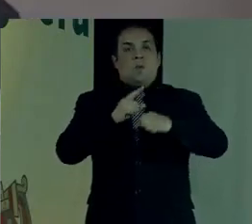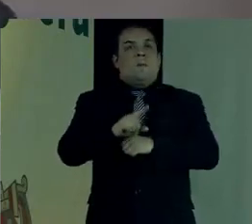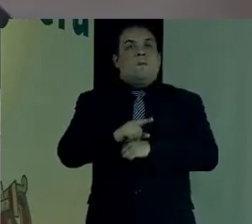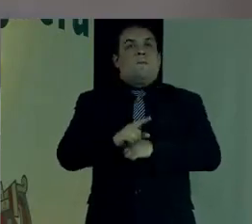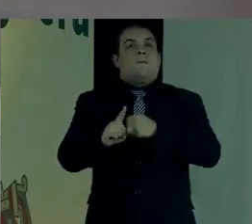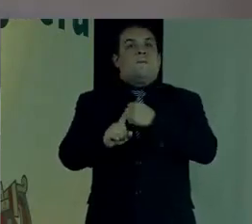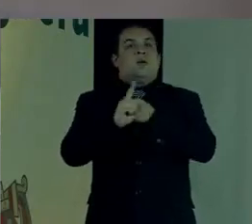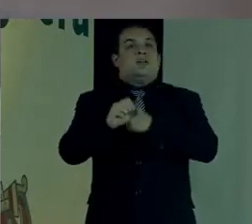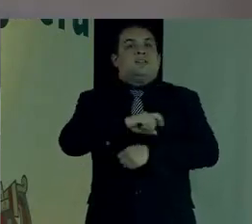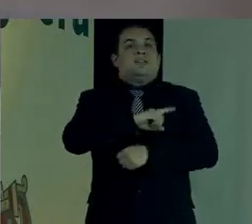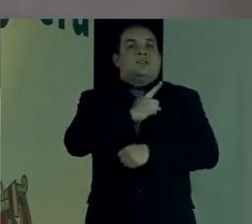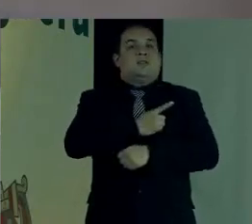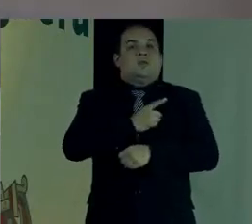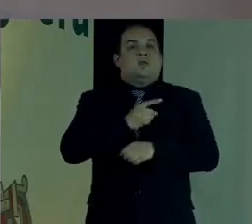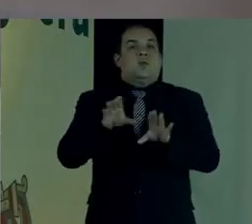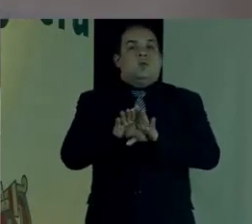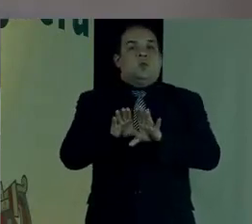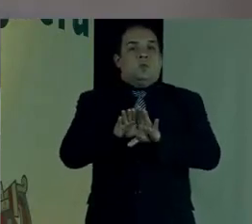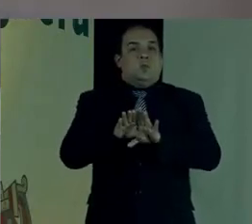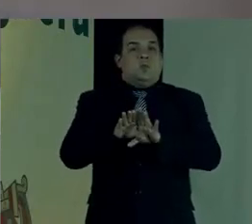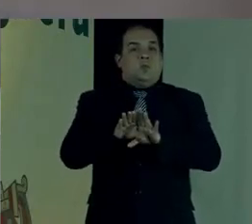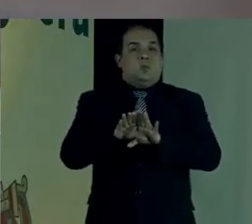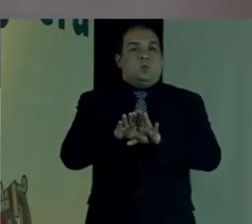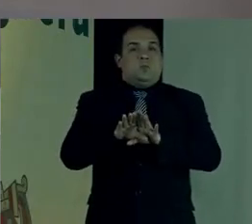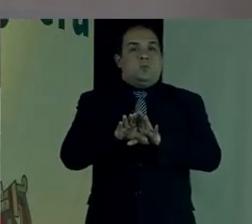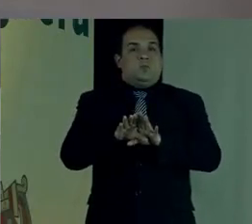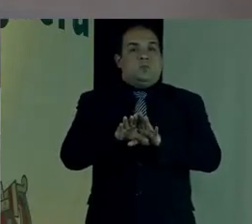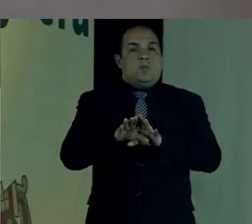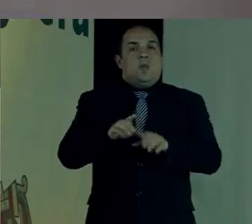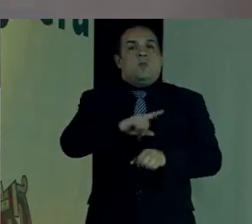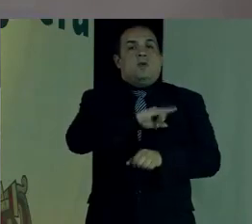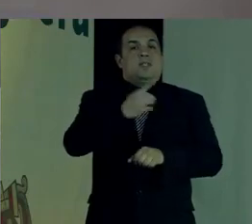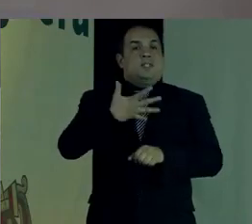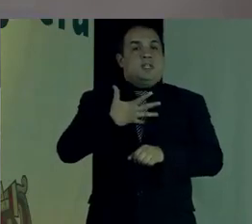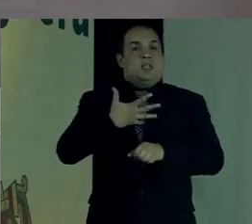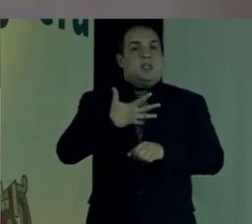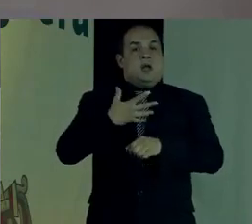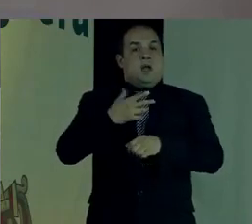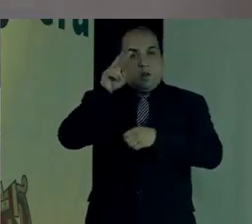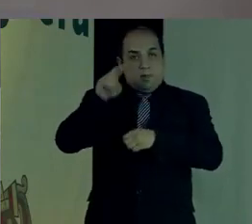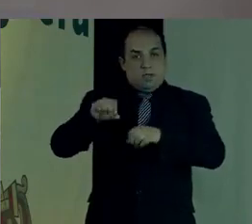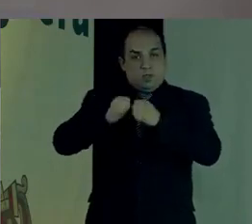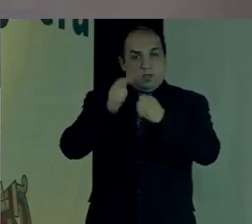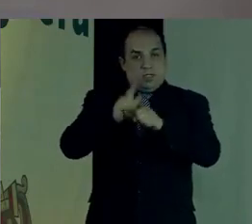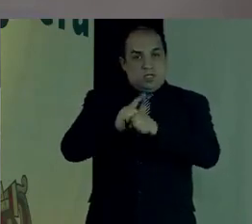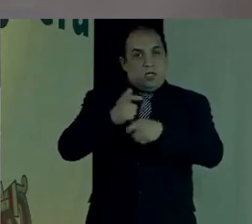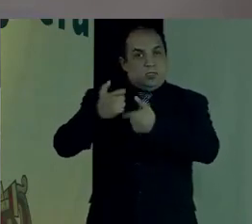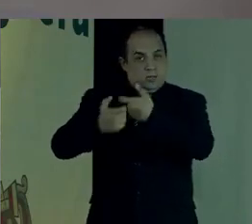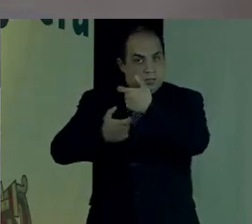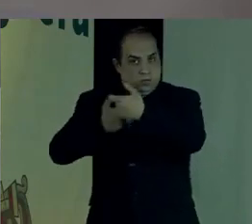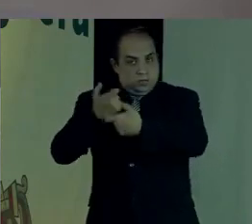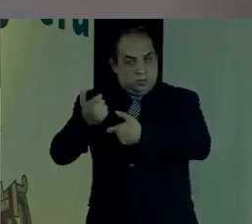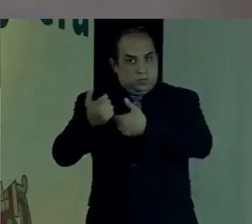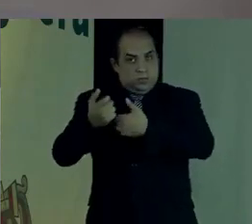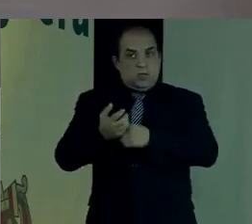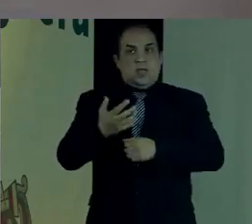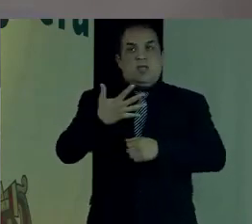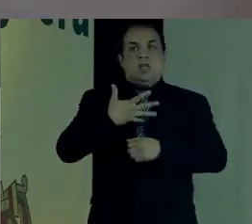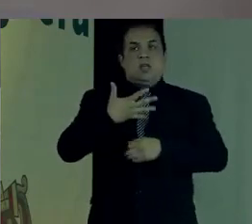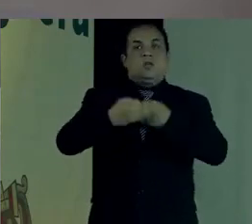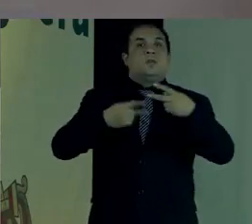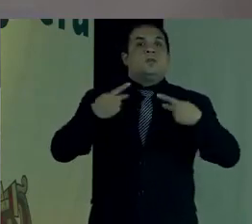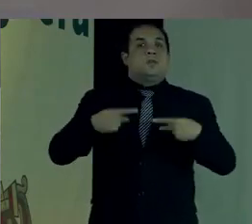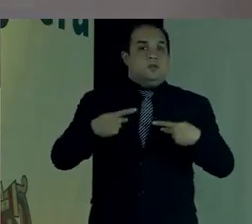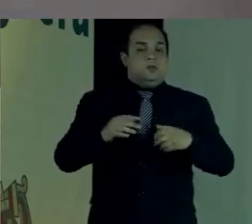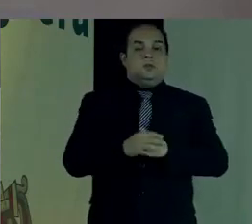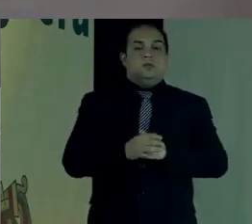como problemas surgidos de una realidad social de una realidad económica que enfrentamos todos